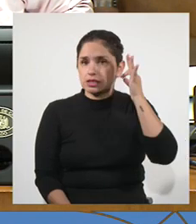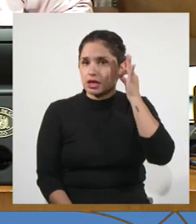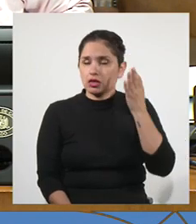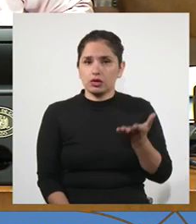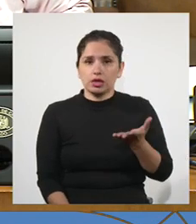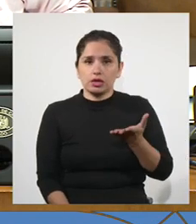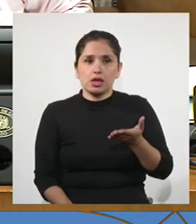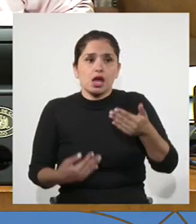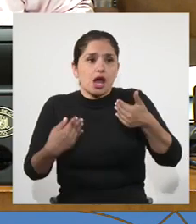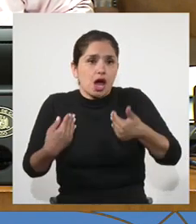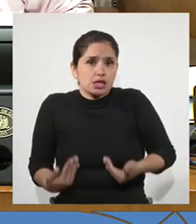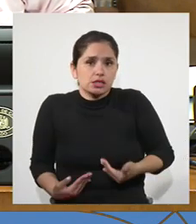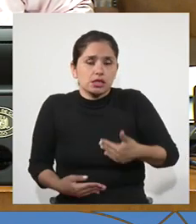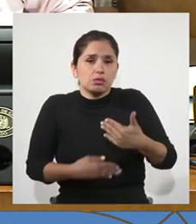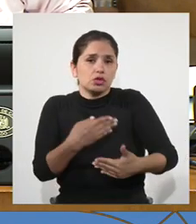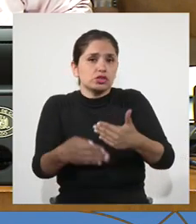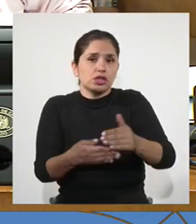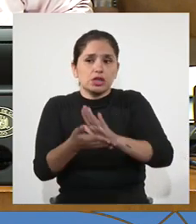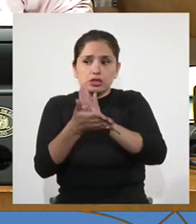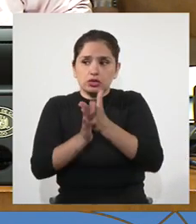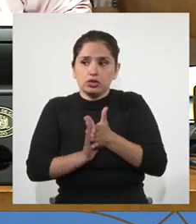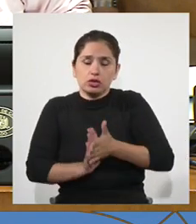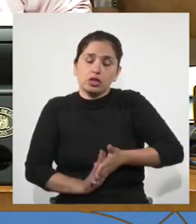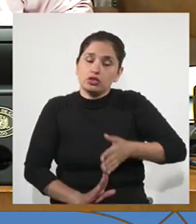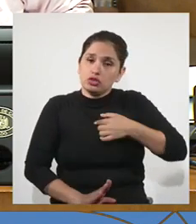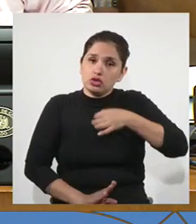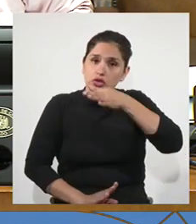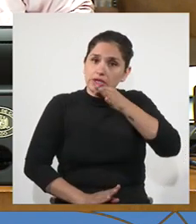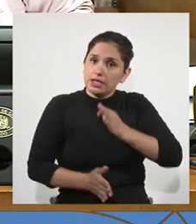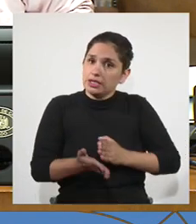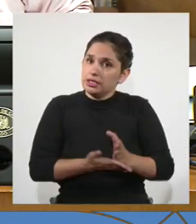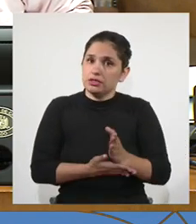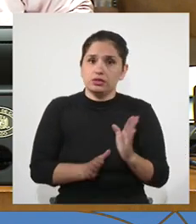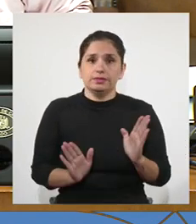así debemos proceder en todas las demás. Yo lo planteé al comienzo,